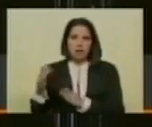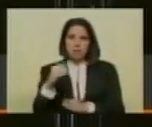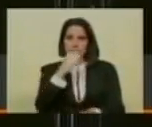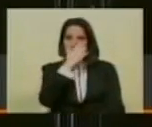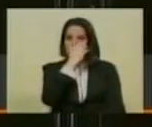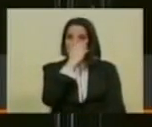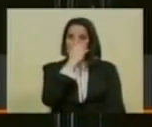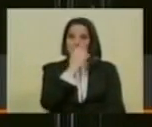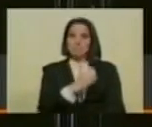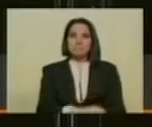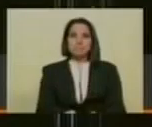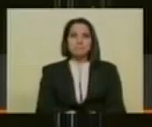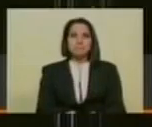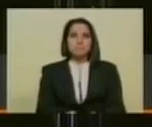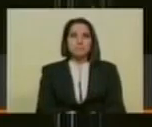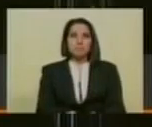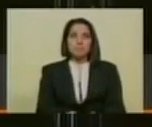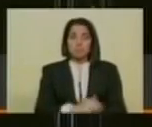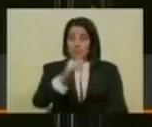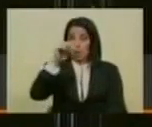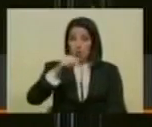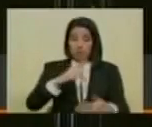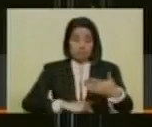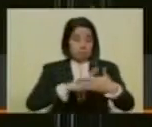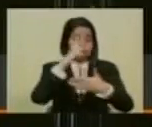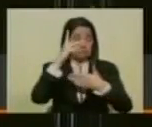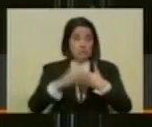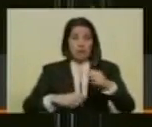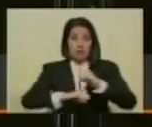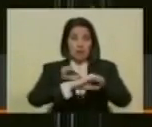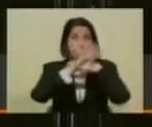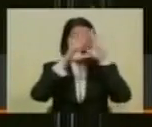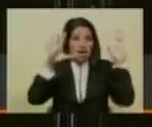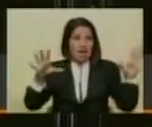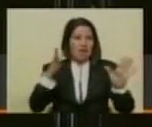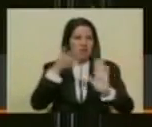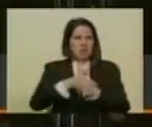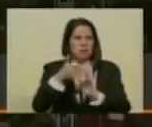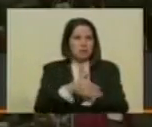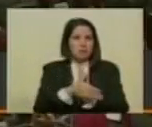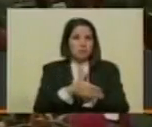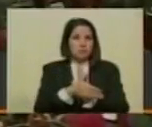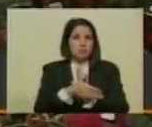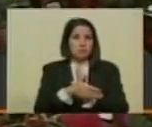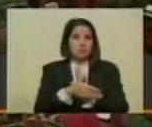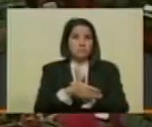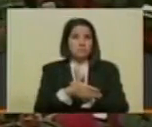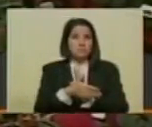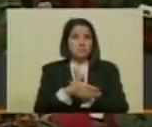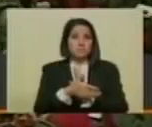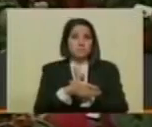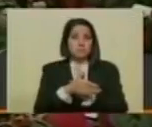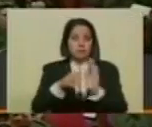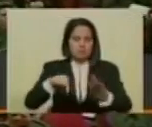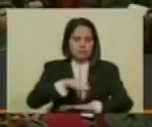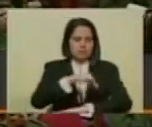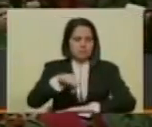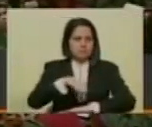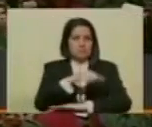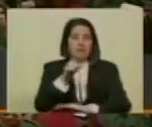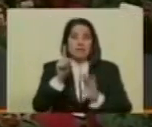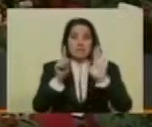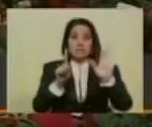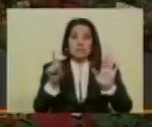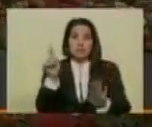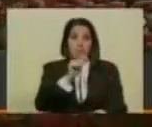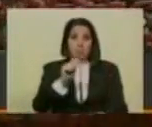De un plan, queridos hermanos, hoy tenemos clara la película. Al pasar más de